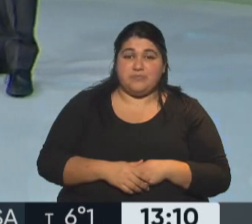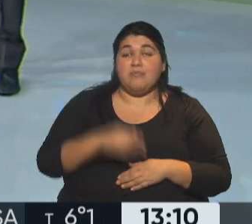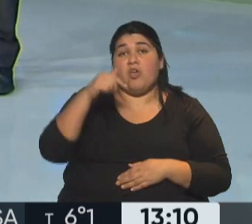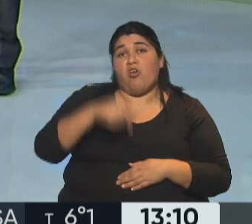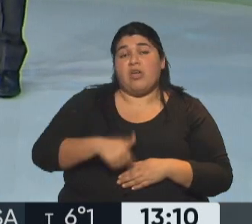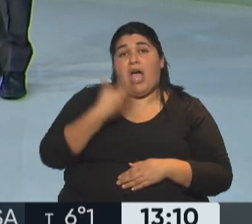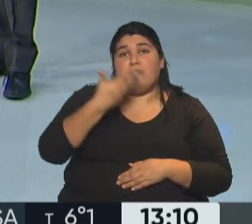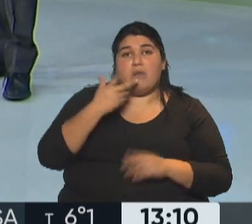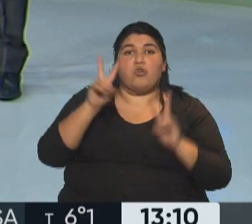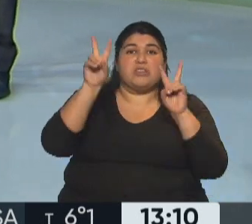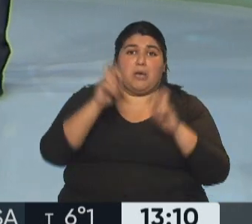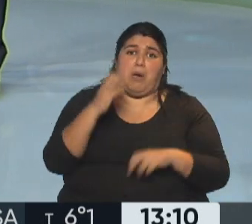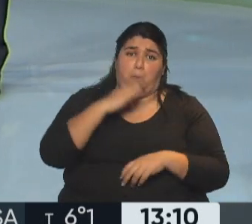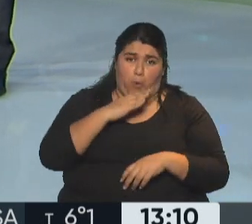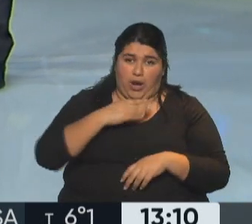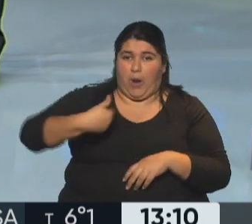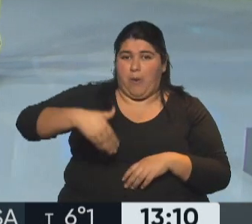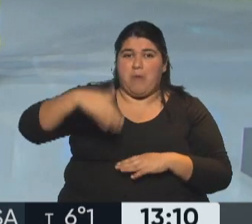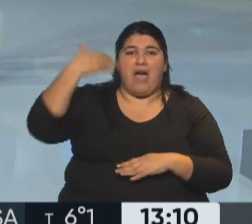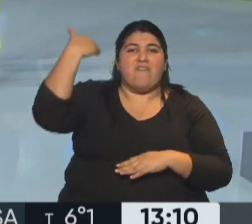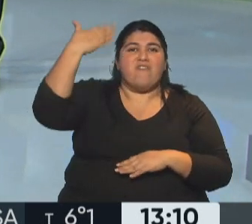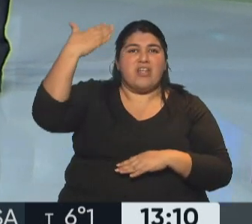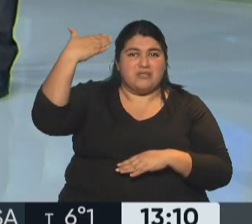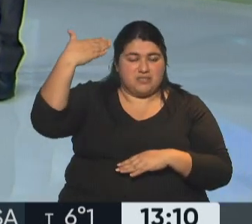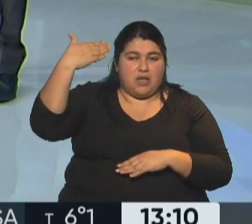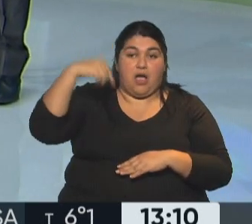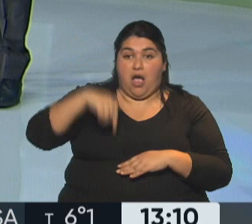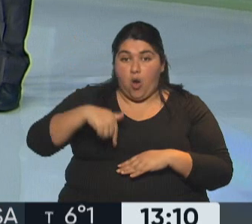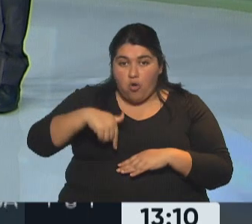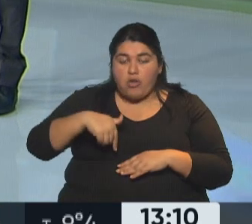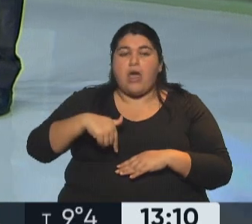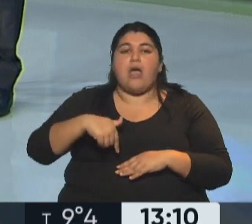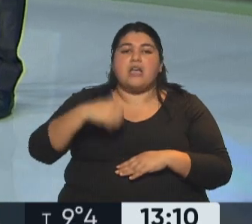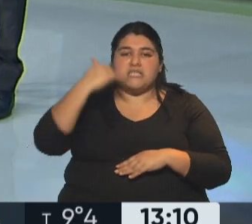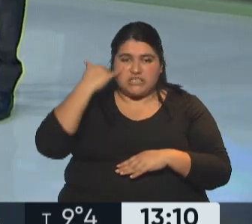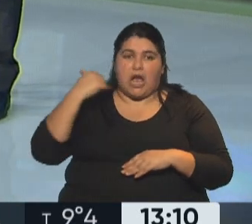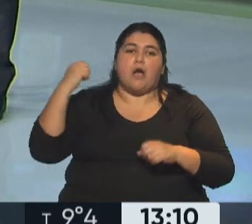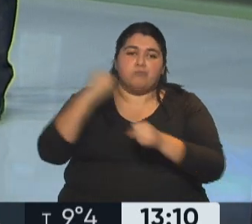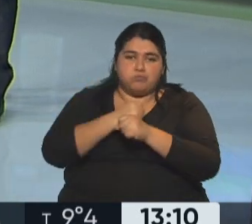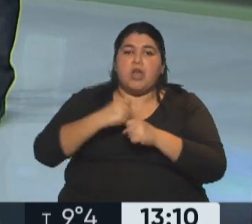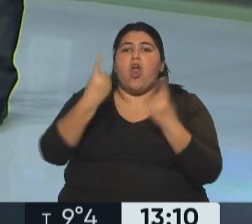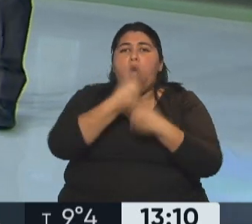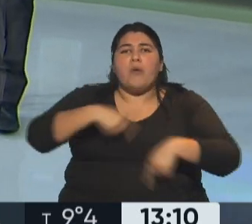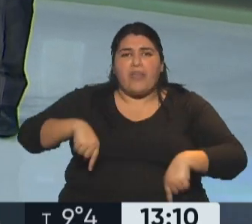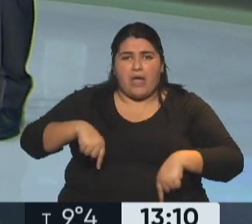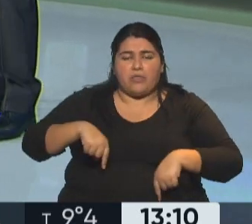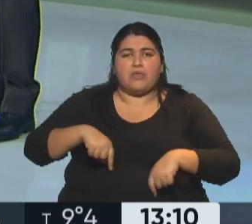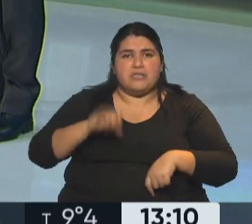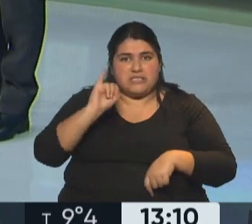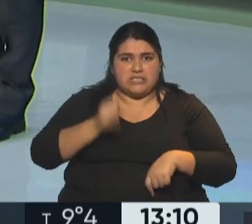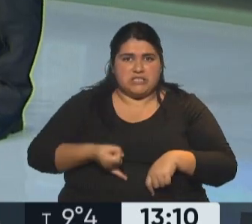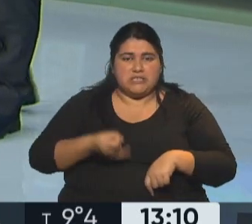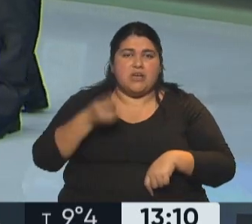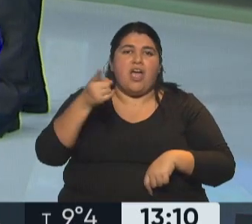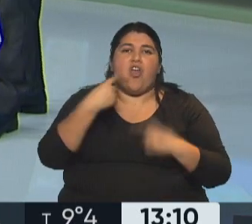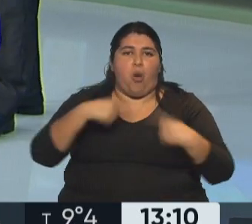Hablamos de Boca, lo habíamos anunciado, se venía una conferencia de prensa. Esta conferencia de prensa se concretó y hay novedades, Maxi, a ver. Y hay novedades,